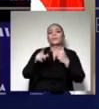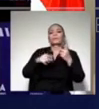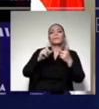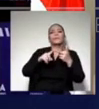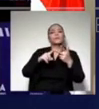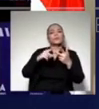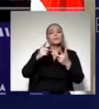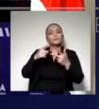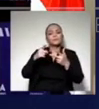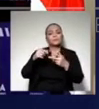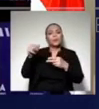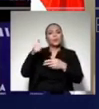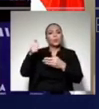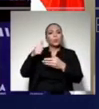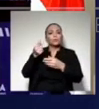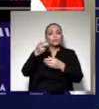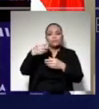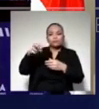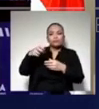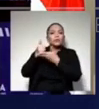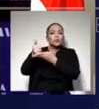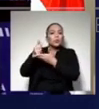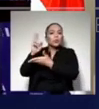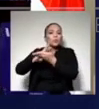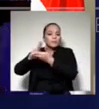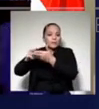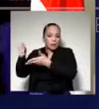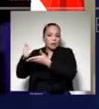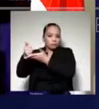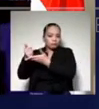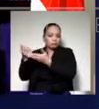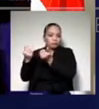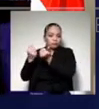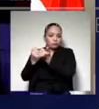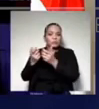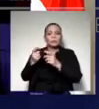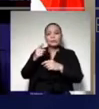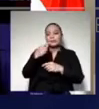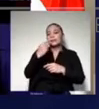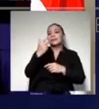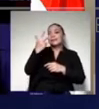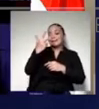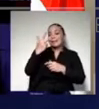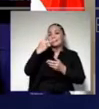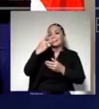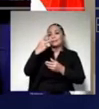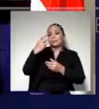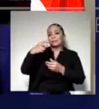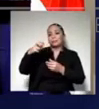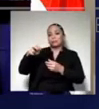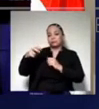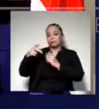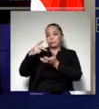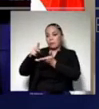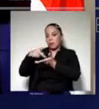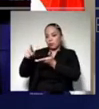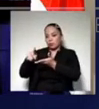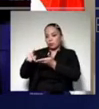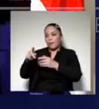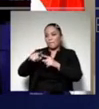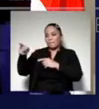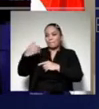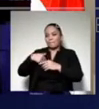de ayudas universitarias. Decía usted que fueron tres pagos de por lo menos de la ministra de salud, sin embargo esta persona adjunta